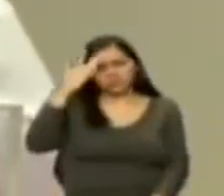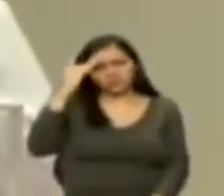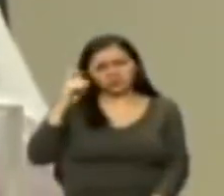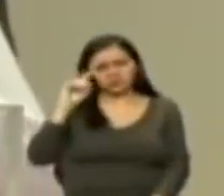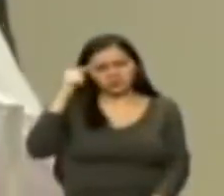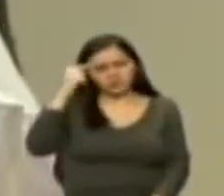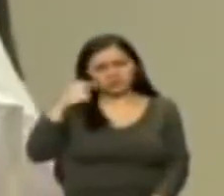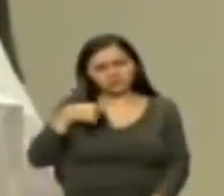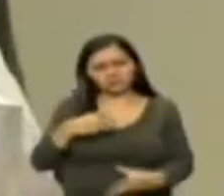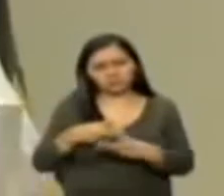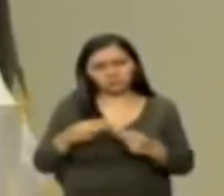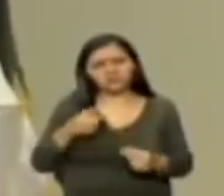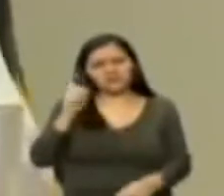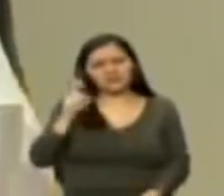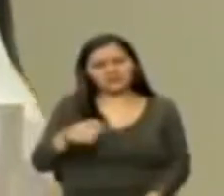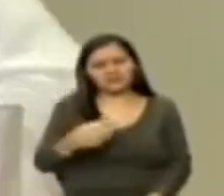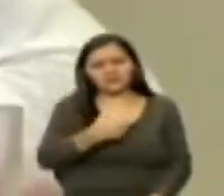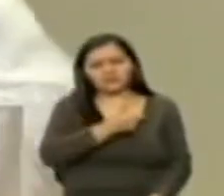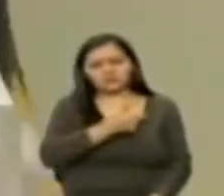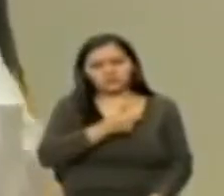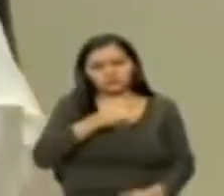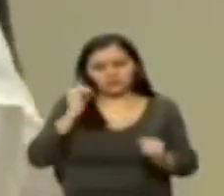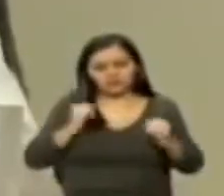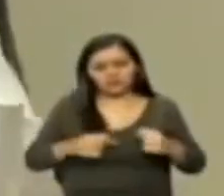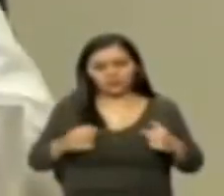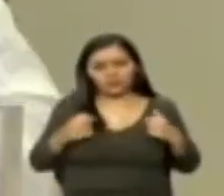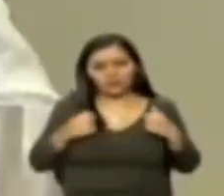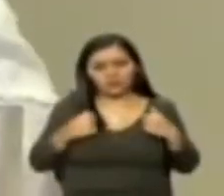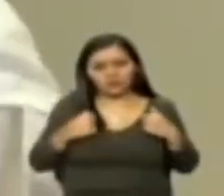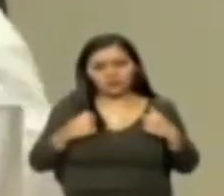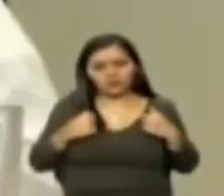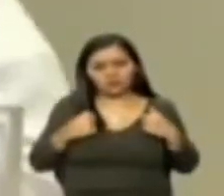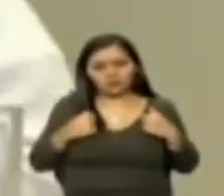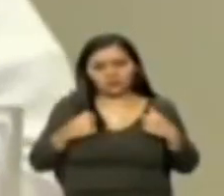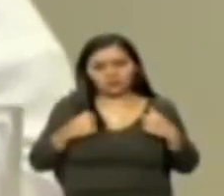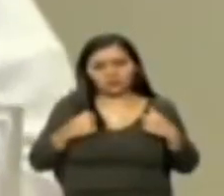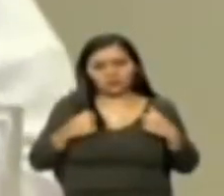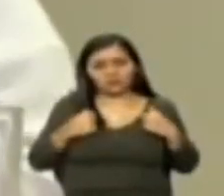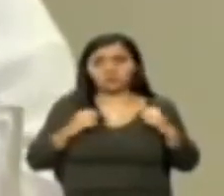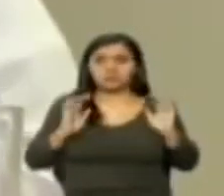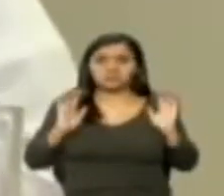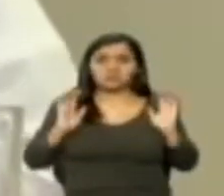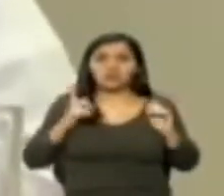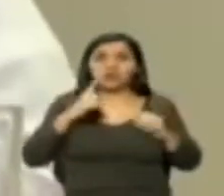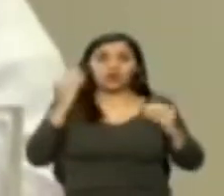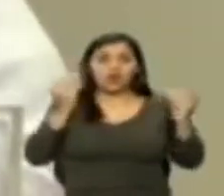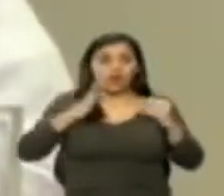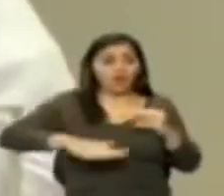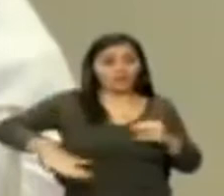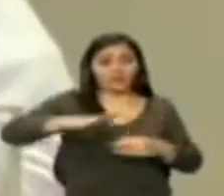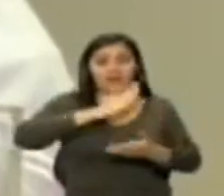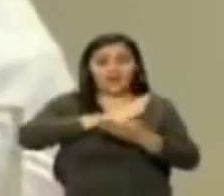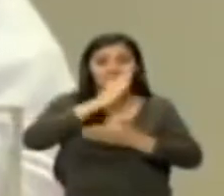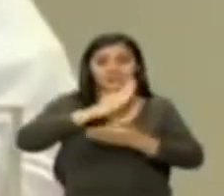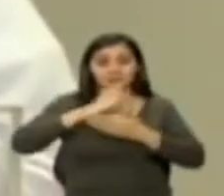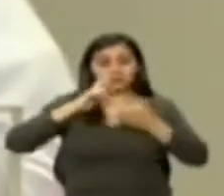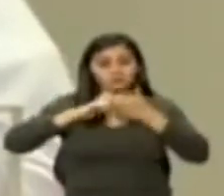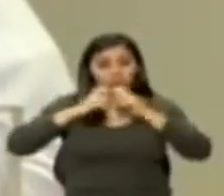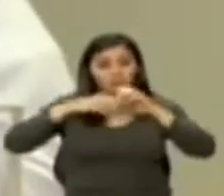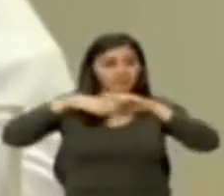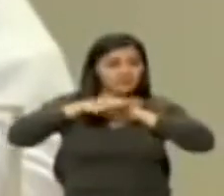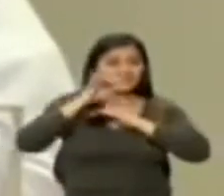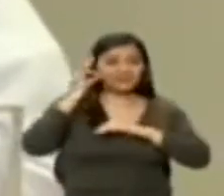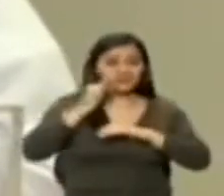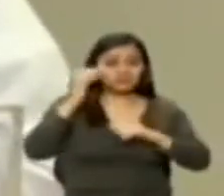tener responsabilidades individuales, también debemos tener acciones, opciones individuales. Los chicos que no pudieron acceder en un primer examen a la